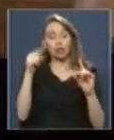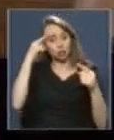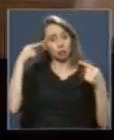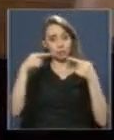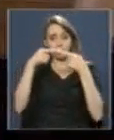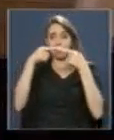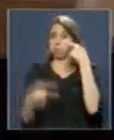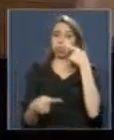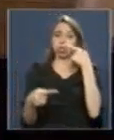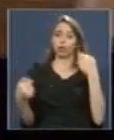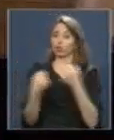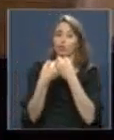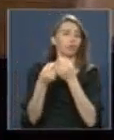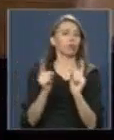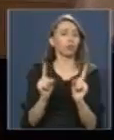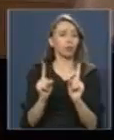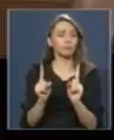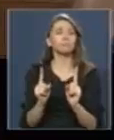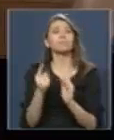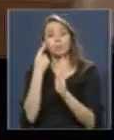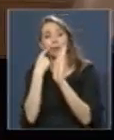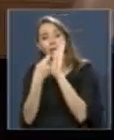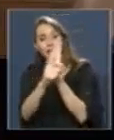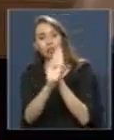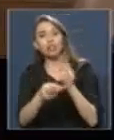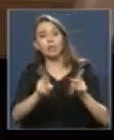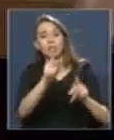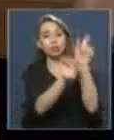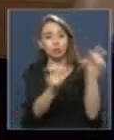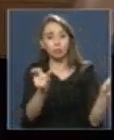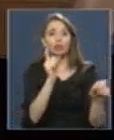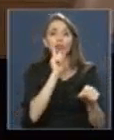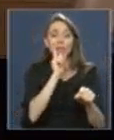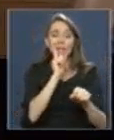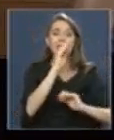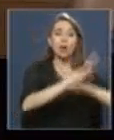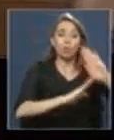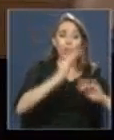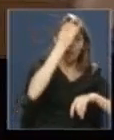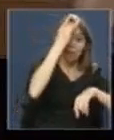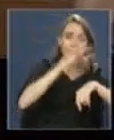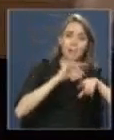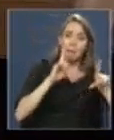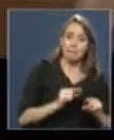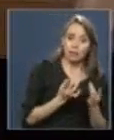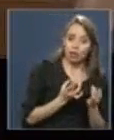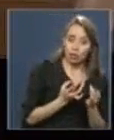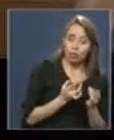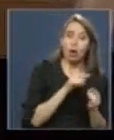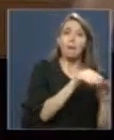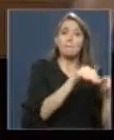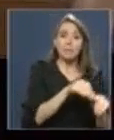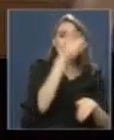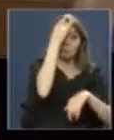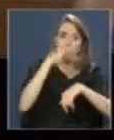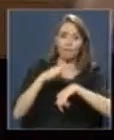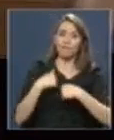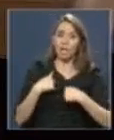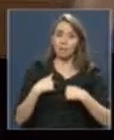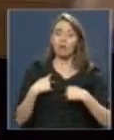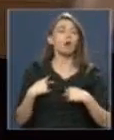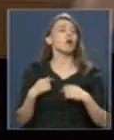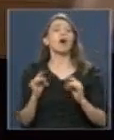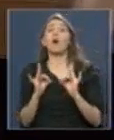contradicción con que junto con reconocer el derecho a los cuidados paliativos, ese mismo paciente tiene el derecho también, en un